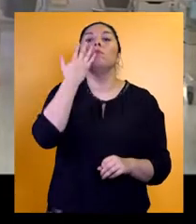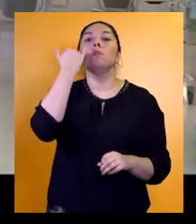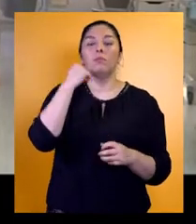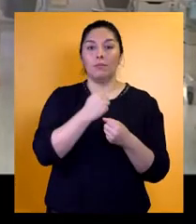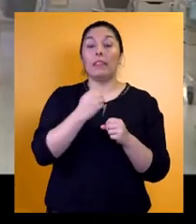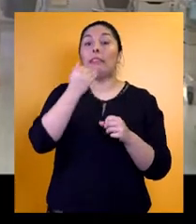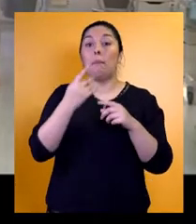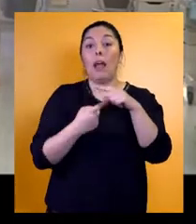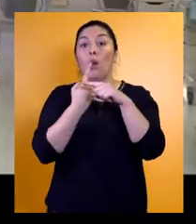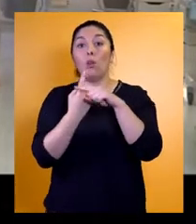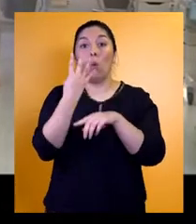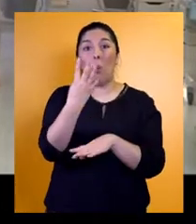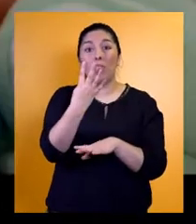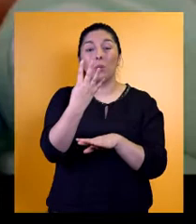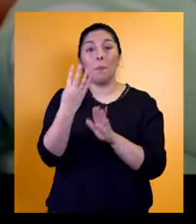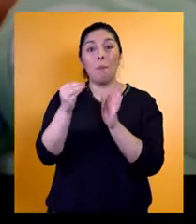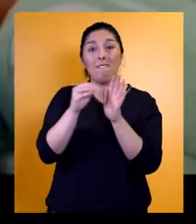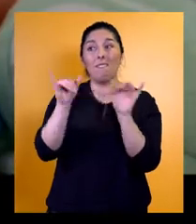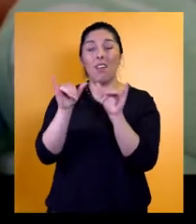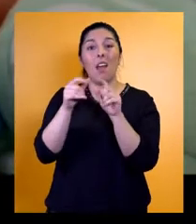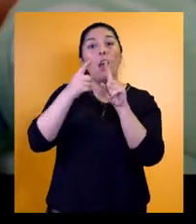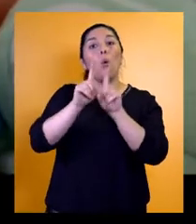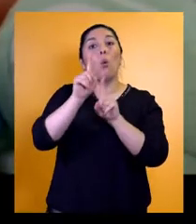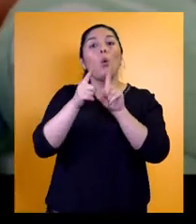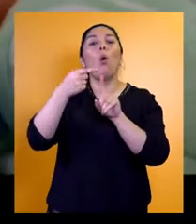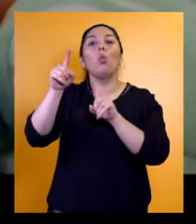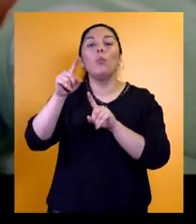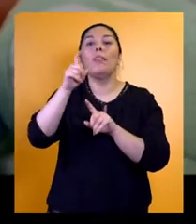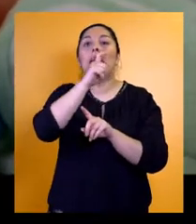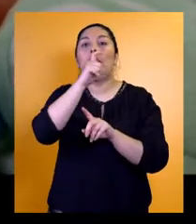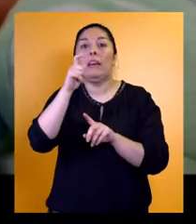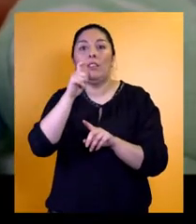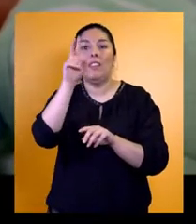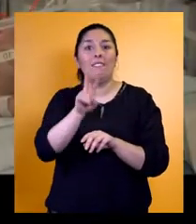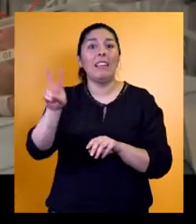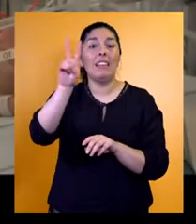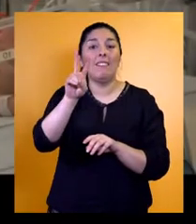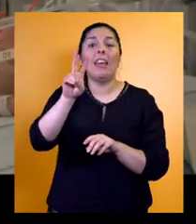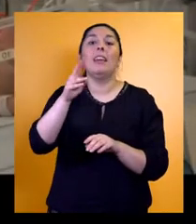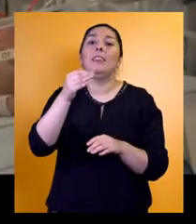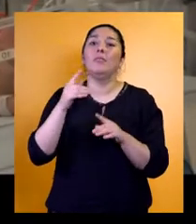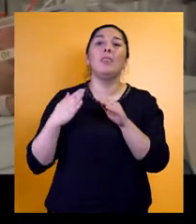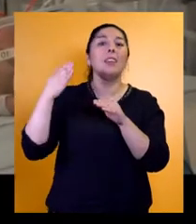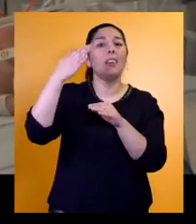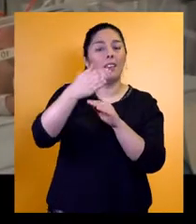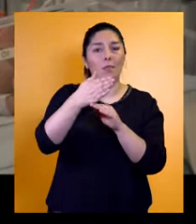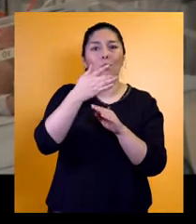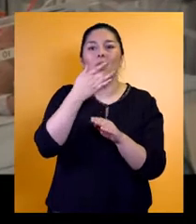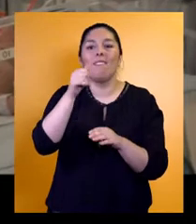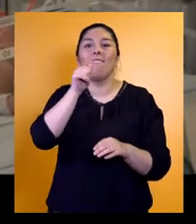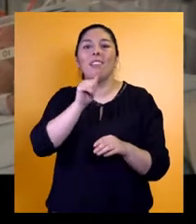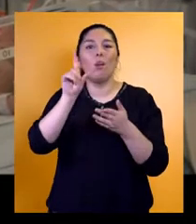pediatría. Adicionalmente, otros 4 casos tuvieron que ser derivados a los hospitales de Castro, Osorno, Valdivia y Chillán. Lo que nos preocupa es